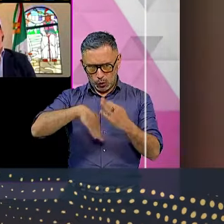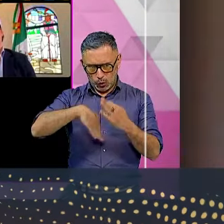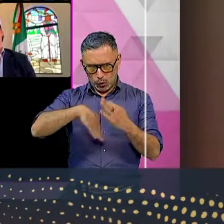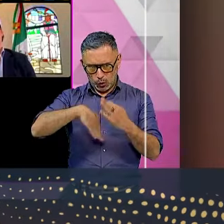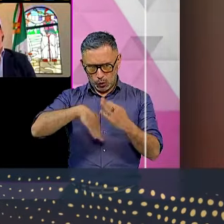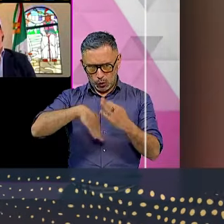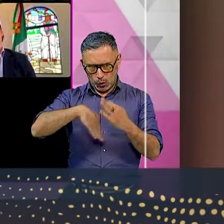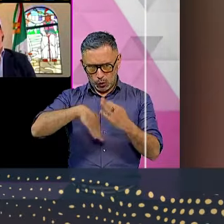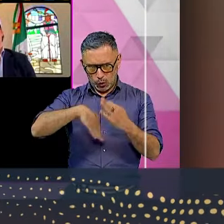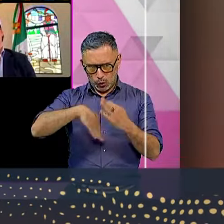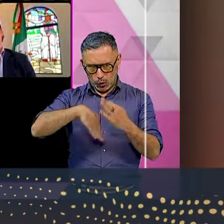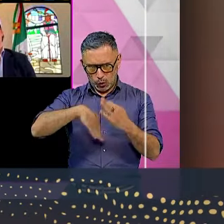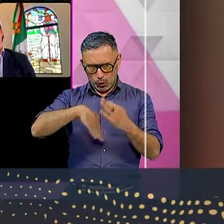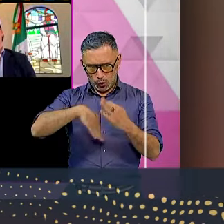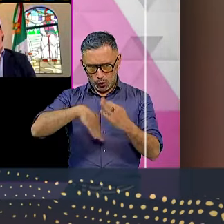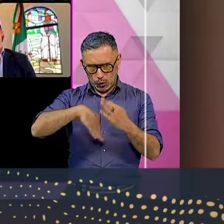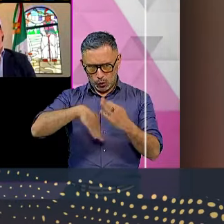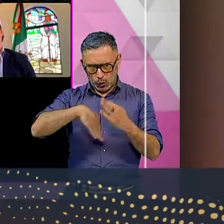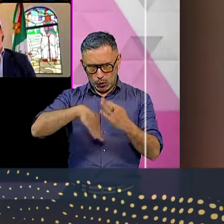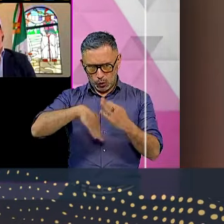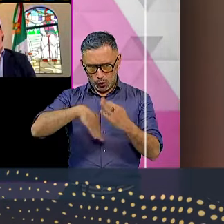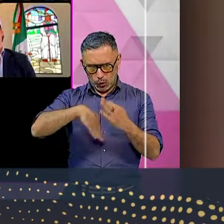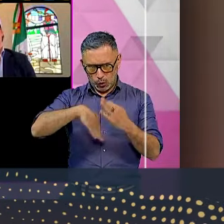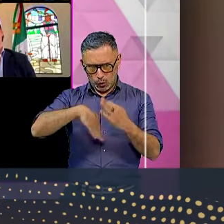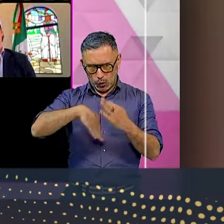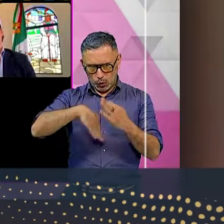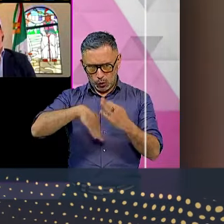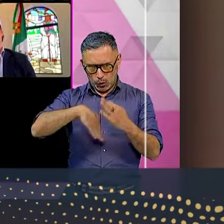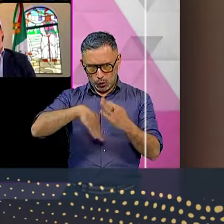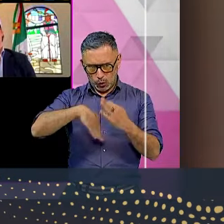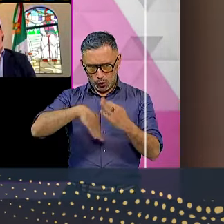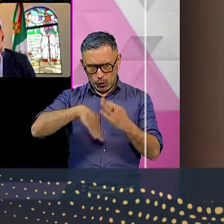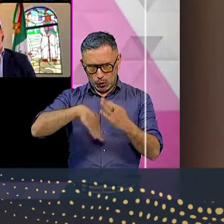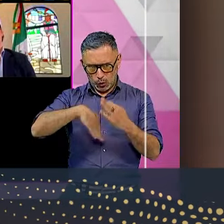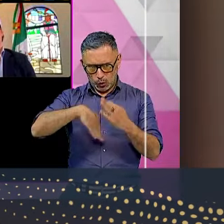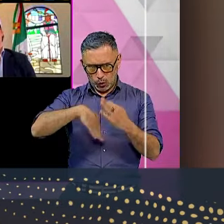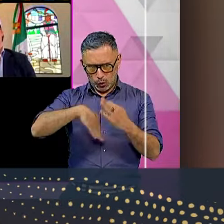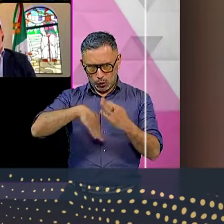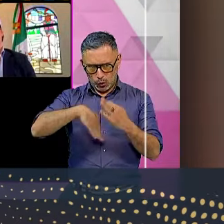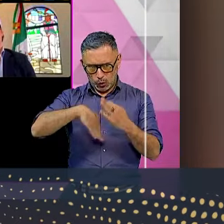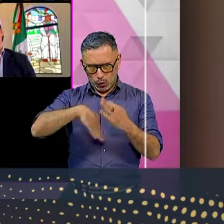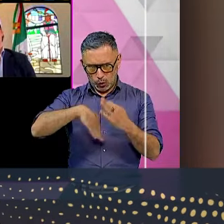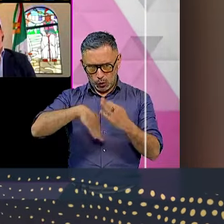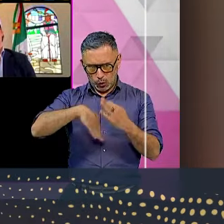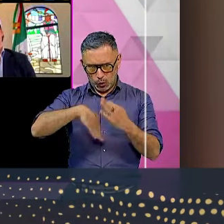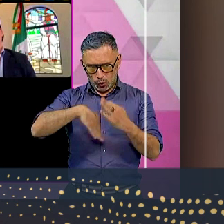en me gusta suscríbete activa la campanita y compártelo para que más gente lo vea